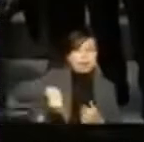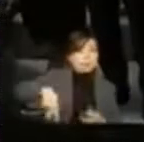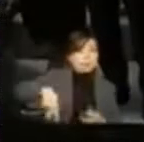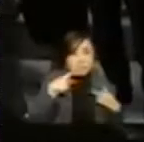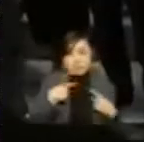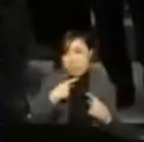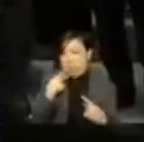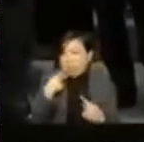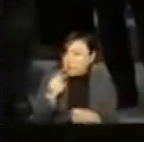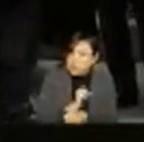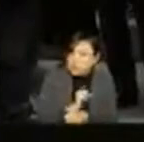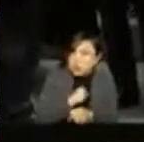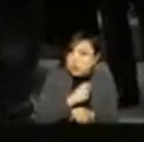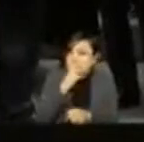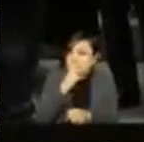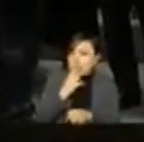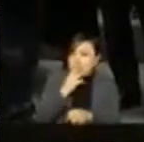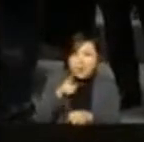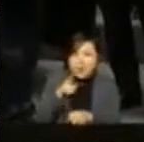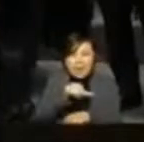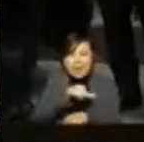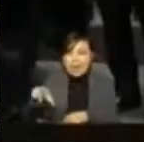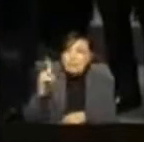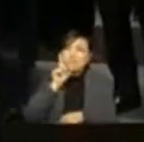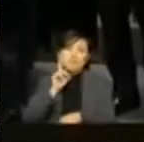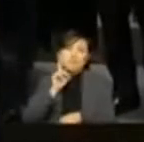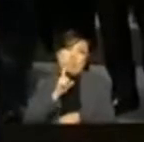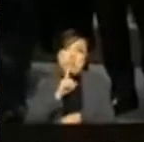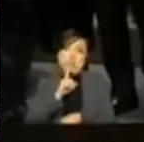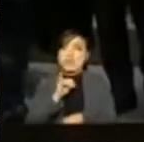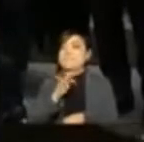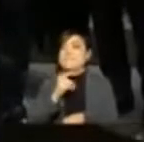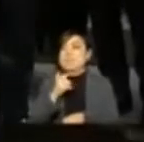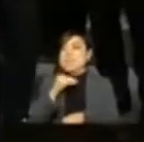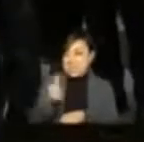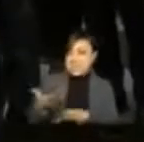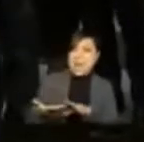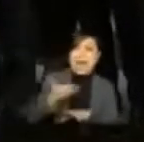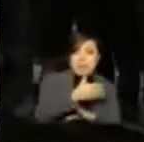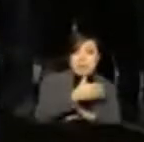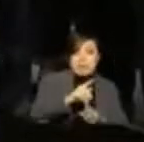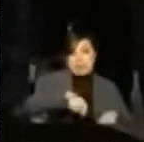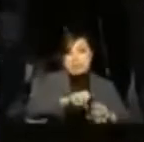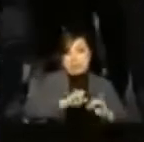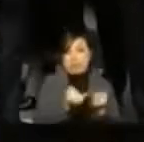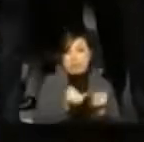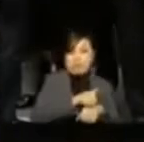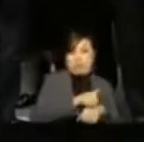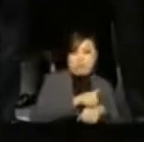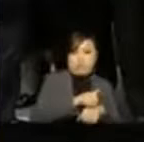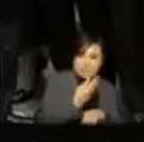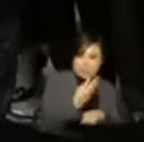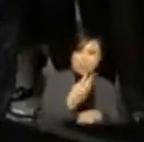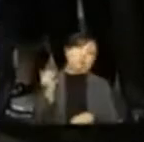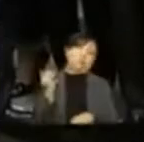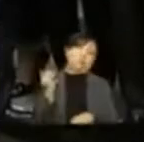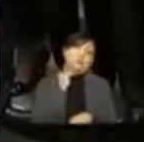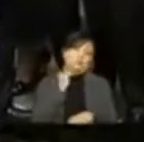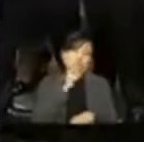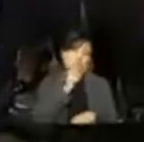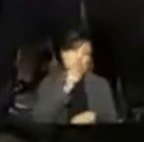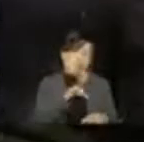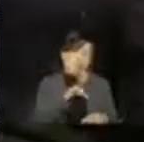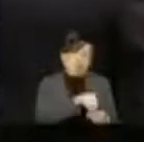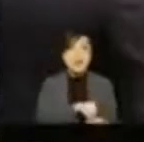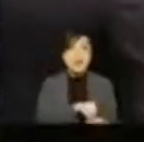Institucional tienen que revisar cuál va a ser su actuación en los próximos meses. Ya no estamos en las